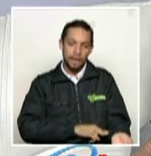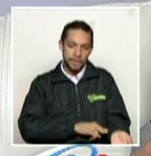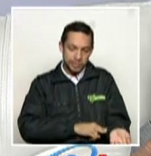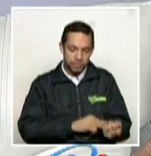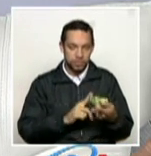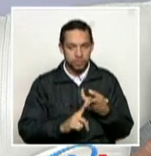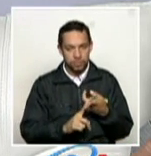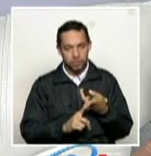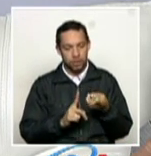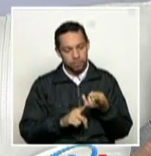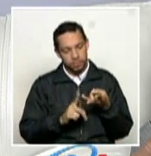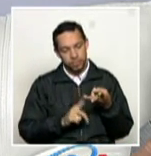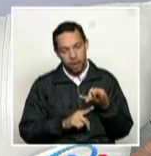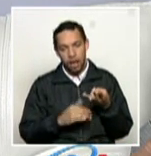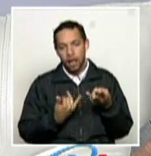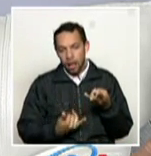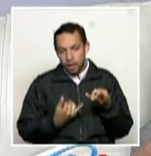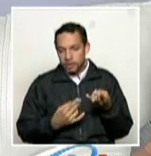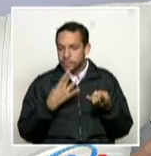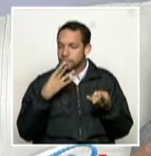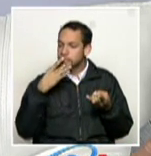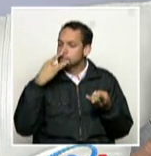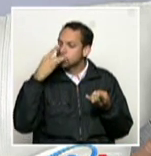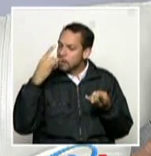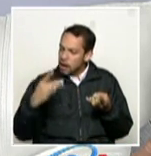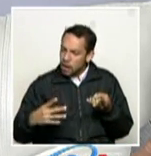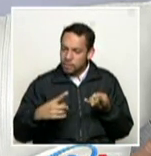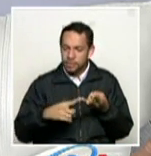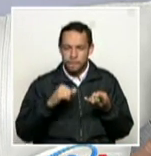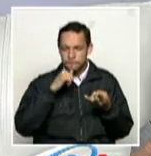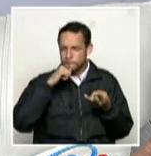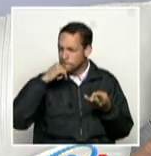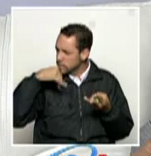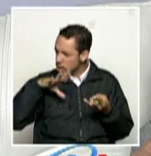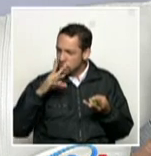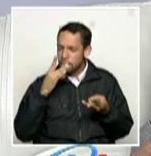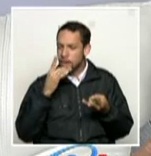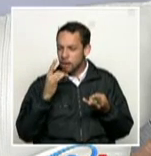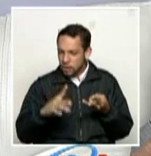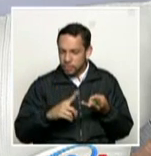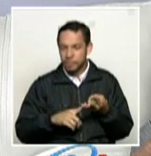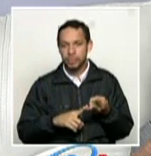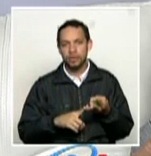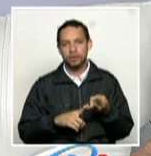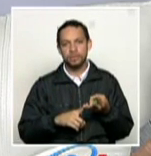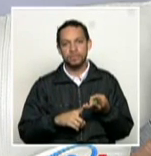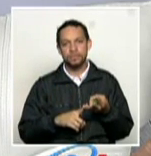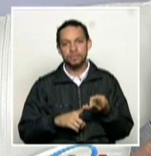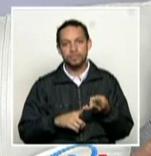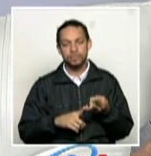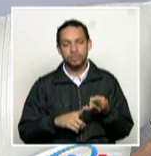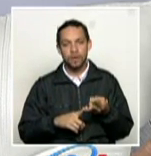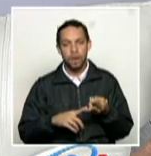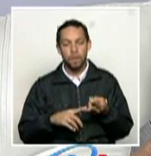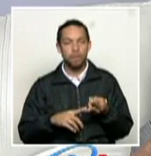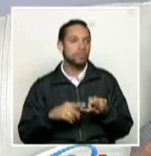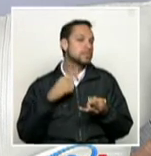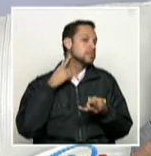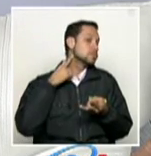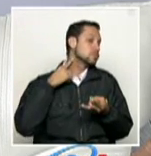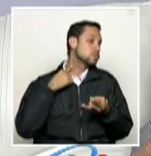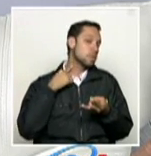y lo que más me está ahorita atormentando son unas, ¿cómo le dijera yo, doctor? Tengo unos lunares negros en el cuello,